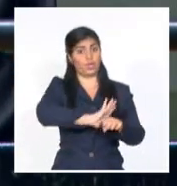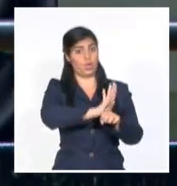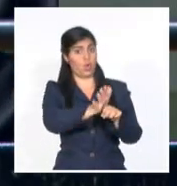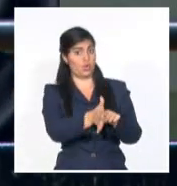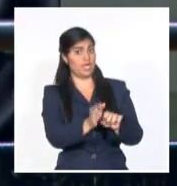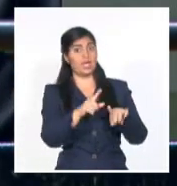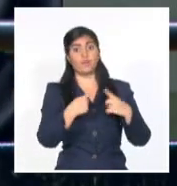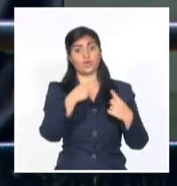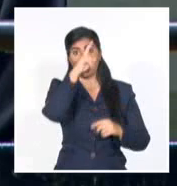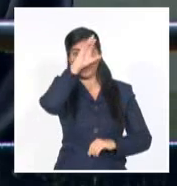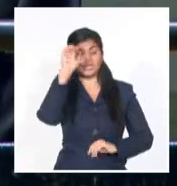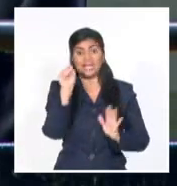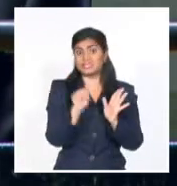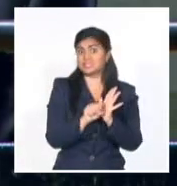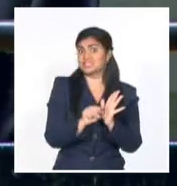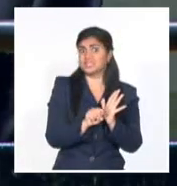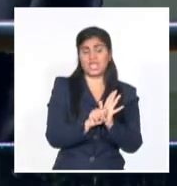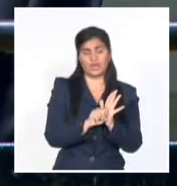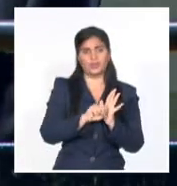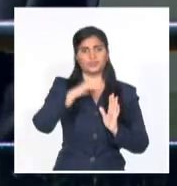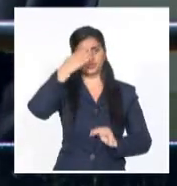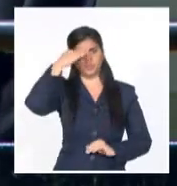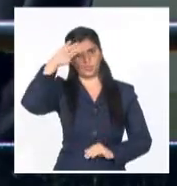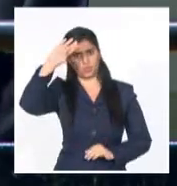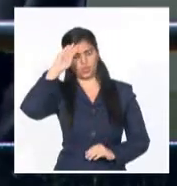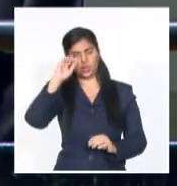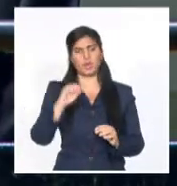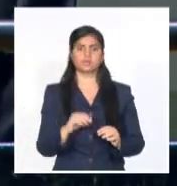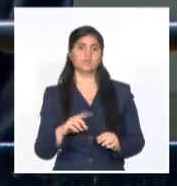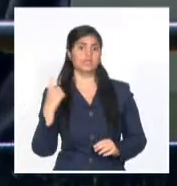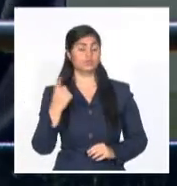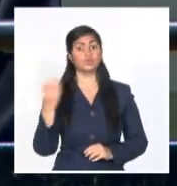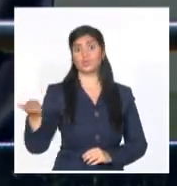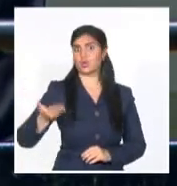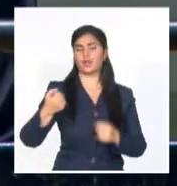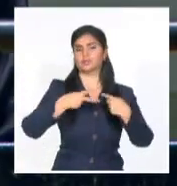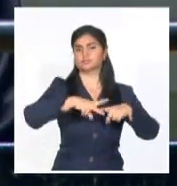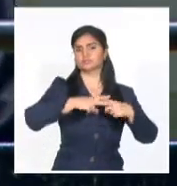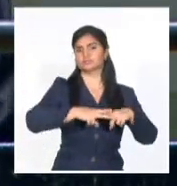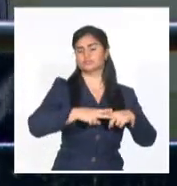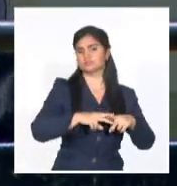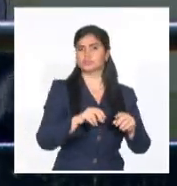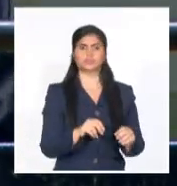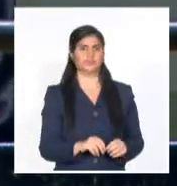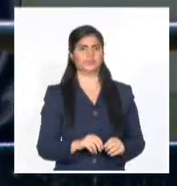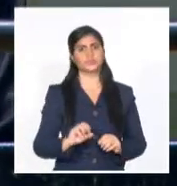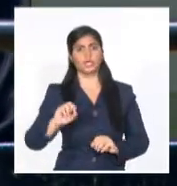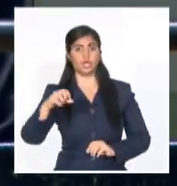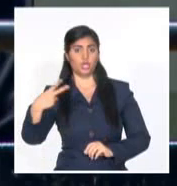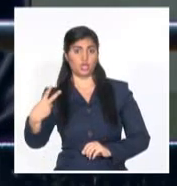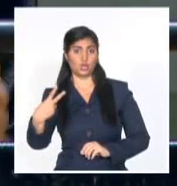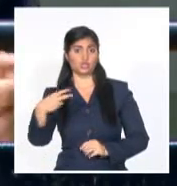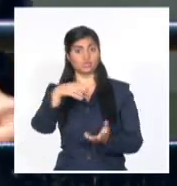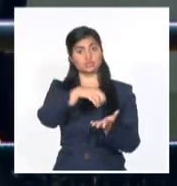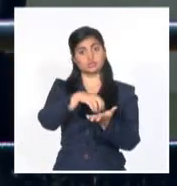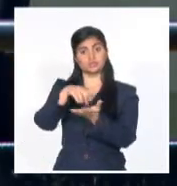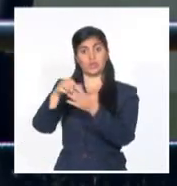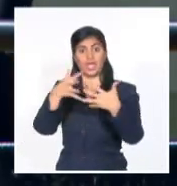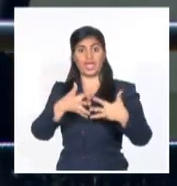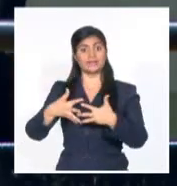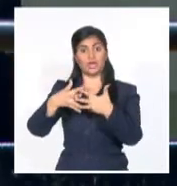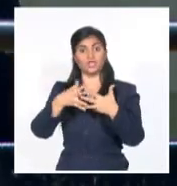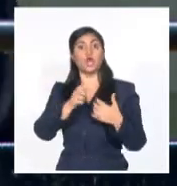nuestro país. Ante el intento de dos compañías estadounidenses de